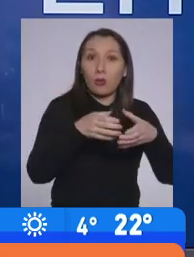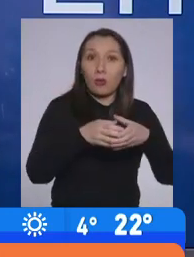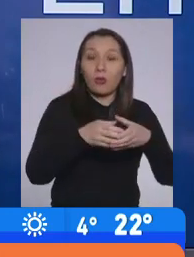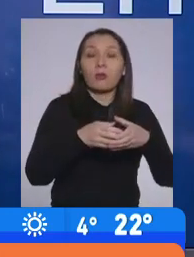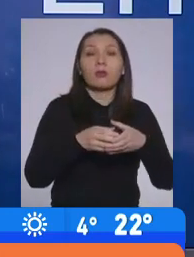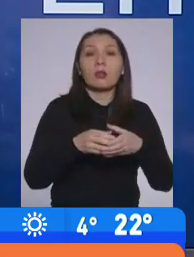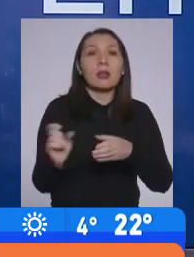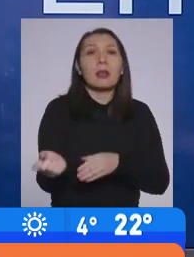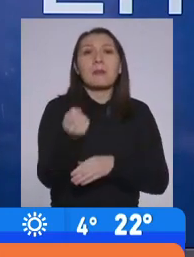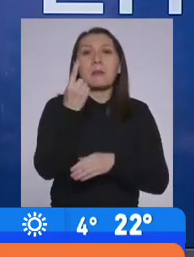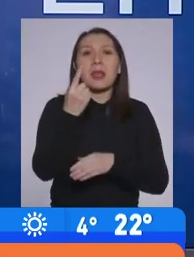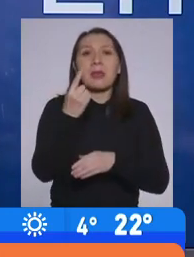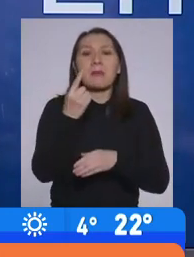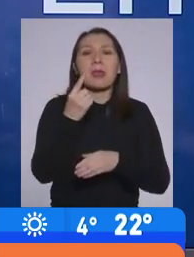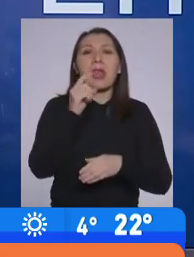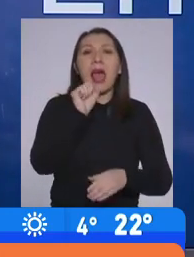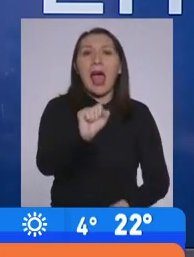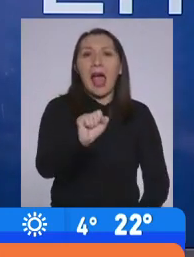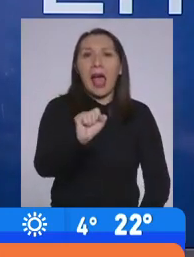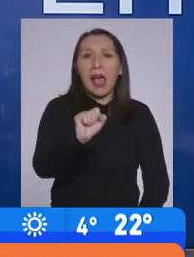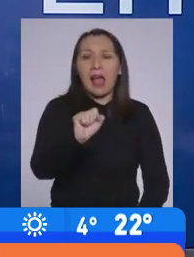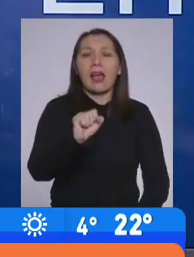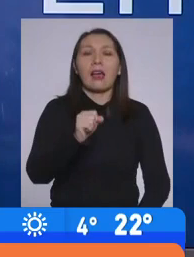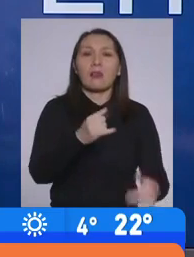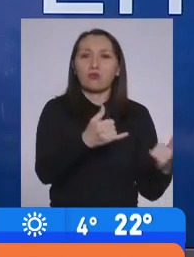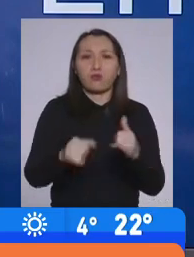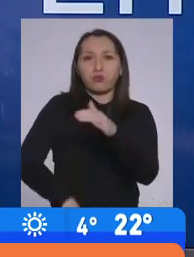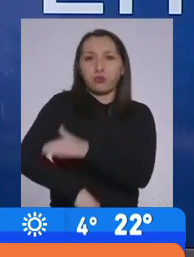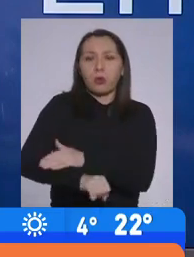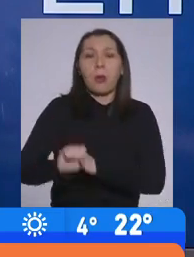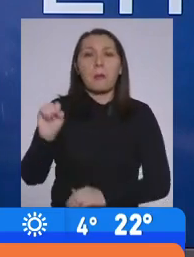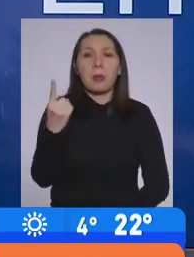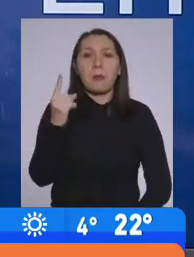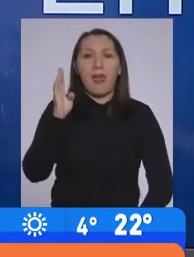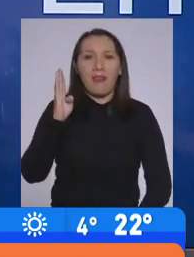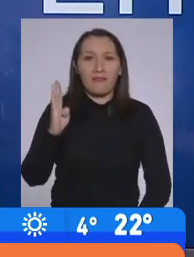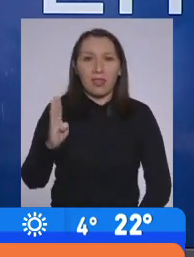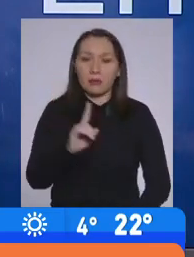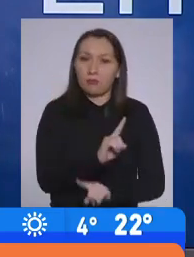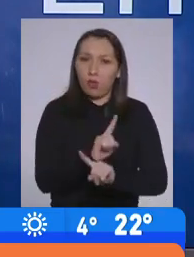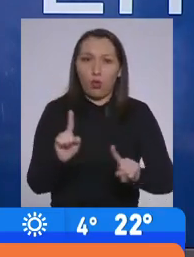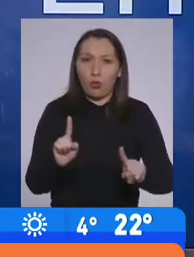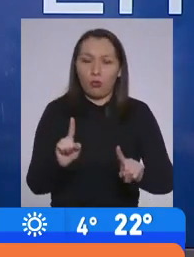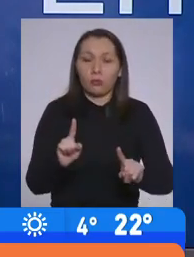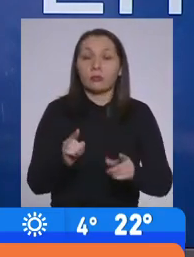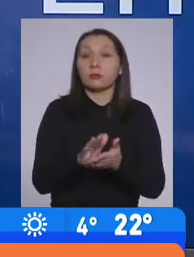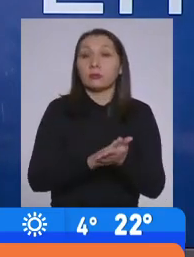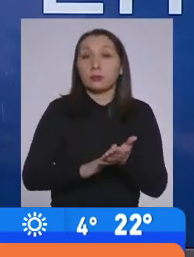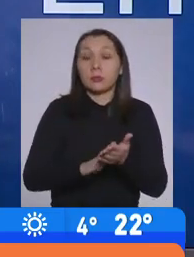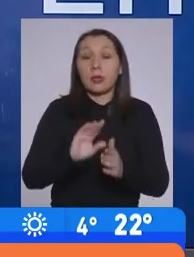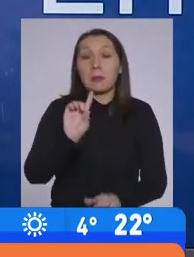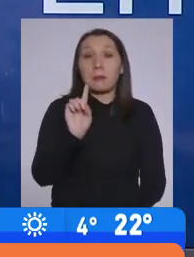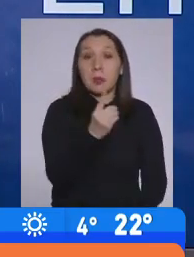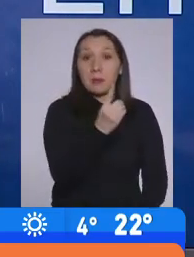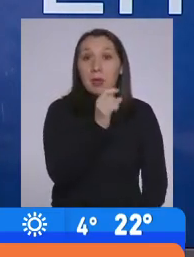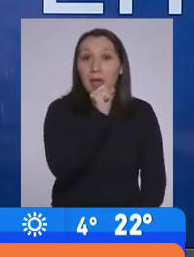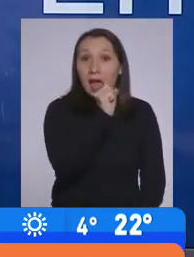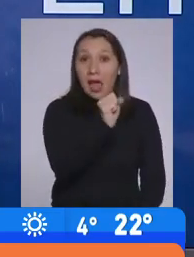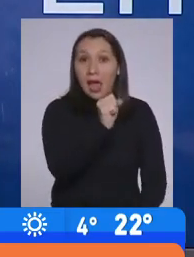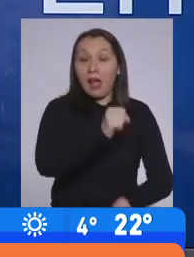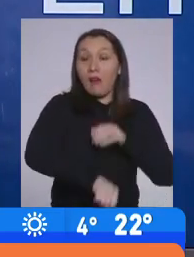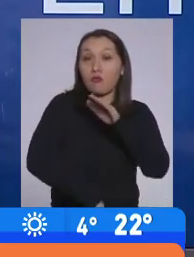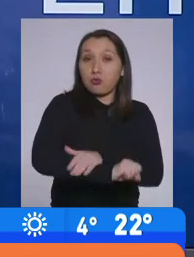a la primera división y a la primera b vale decir en la primera división a